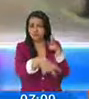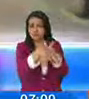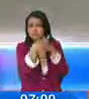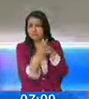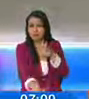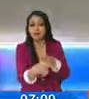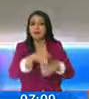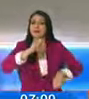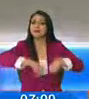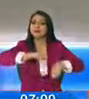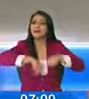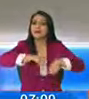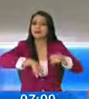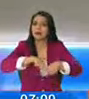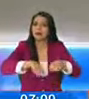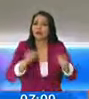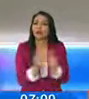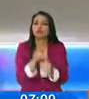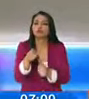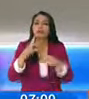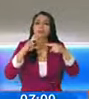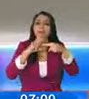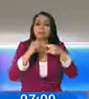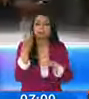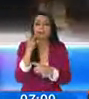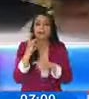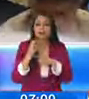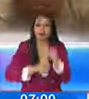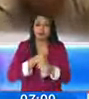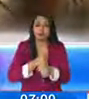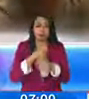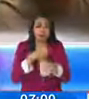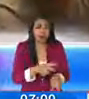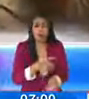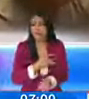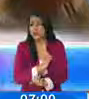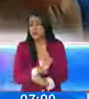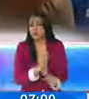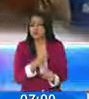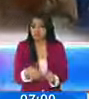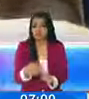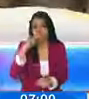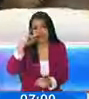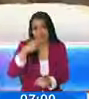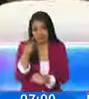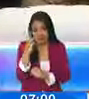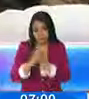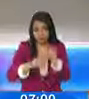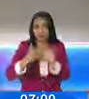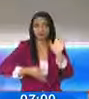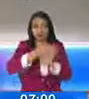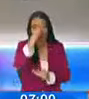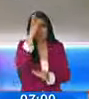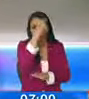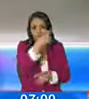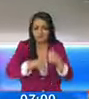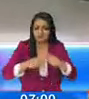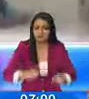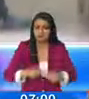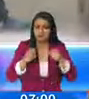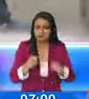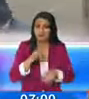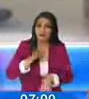que se movilizaba, en compañía de su primo de 16 años, quien fue llevado hasta una casa de salud con graves heridas. Al parecer, la